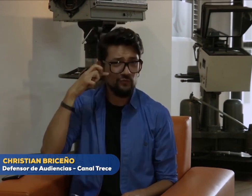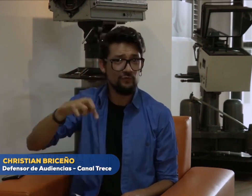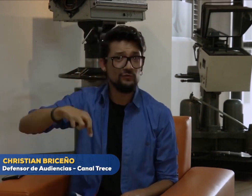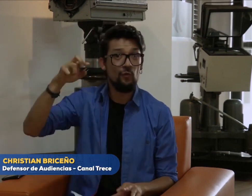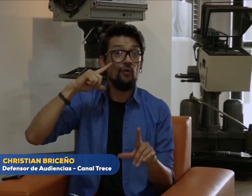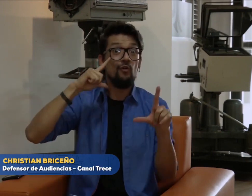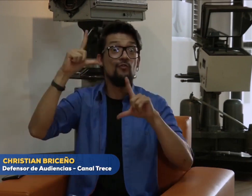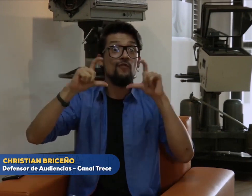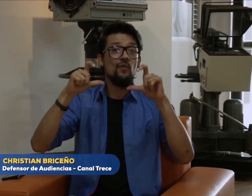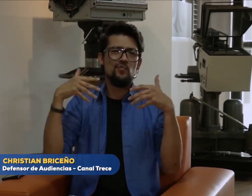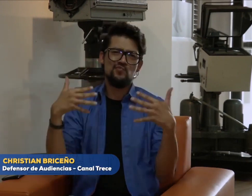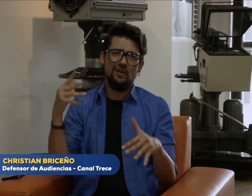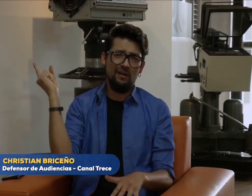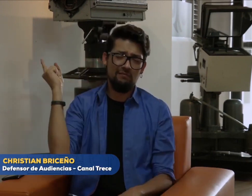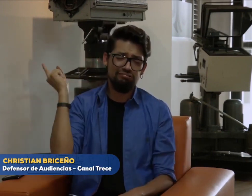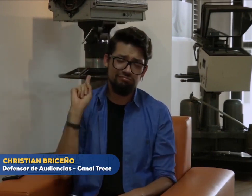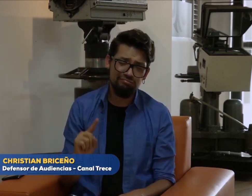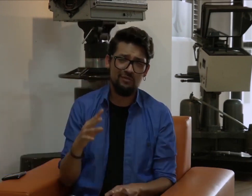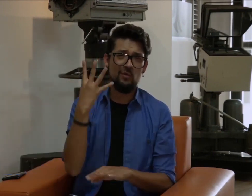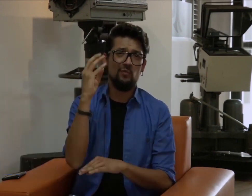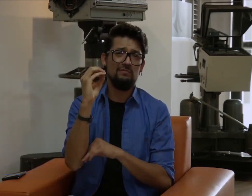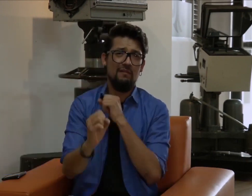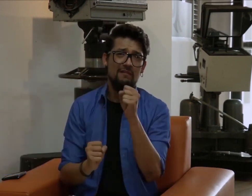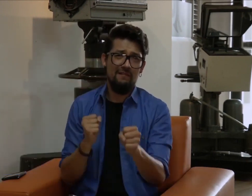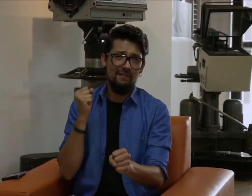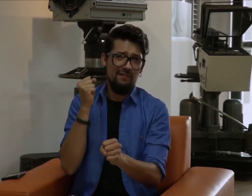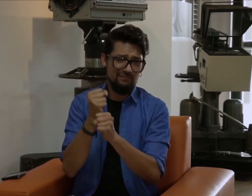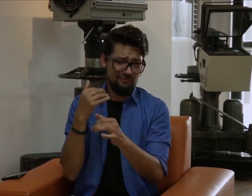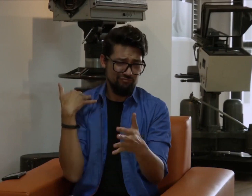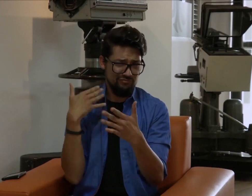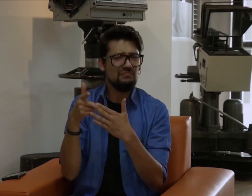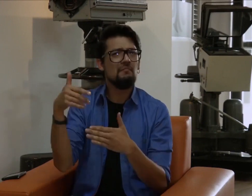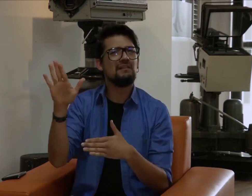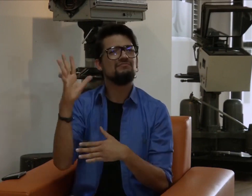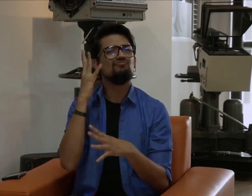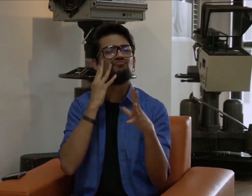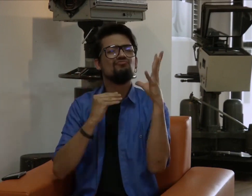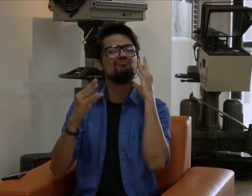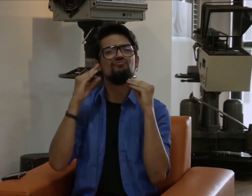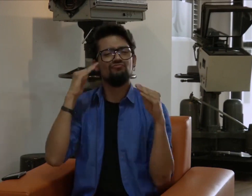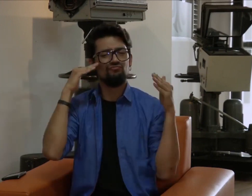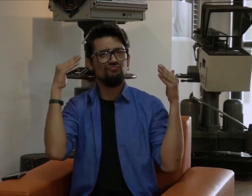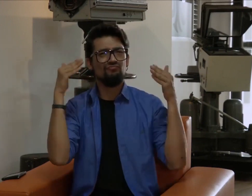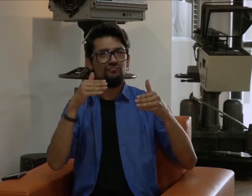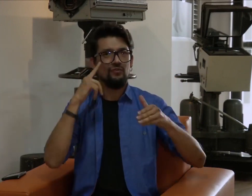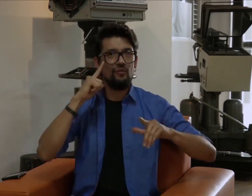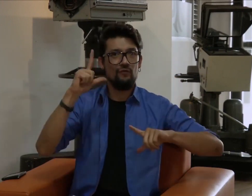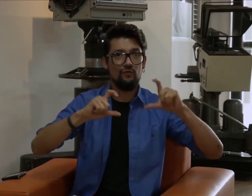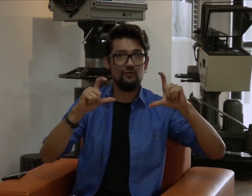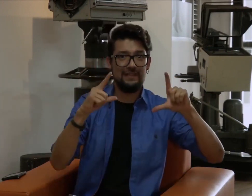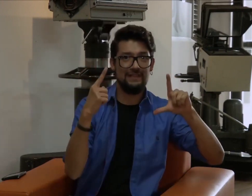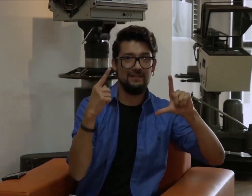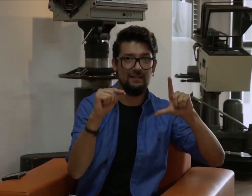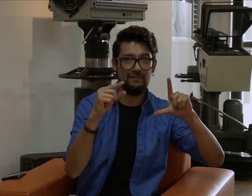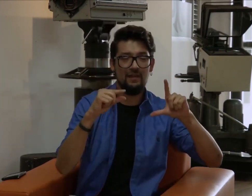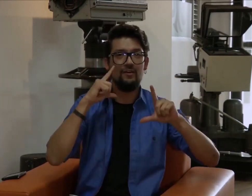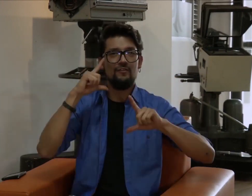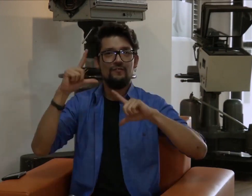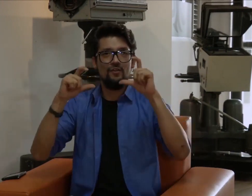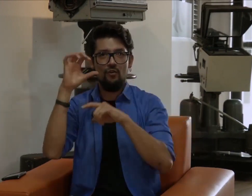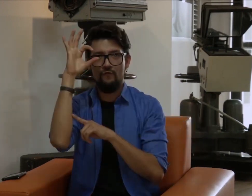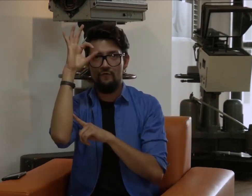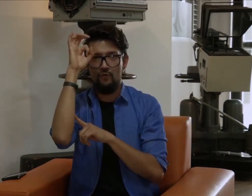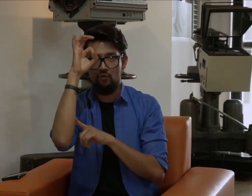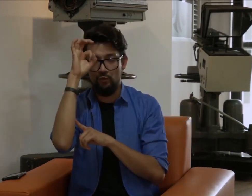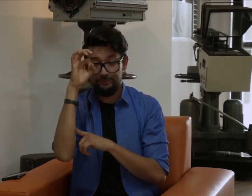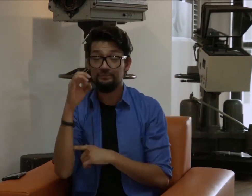Él es fotógrafo profesional desde hace 40 años. Con una amplia y ardua experiencia en fotografía digital